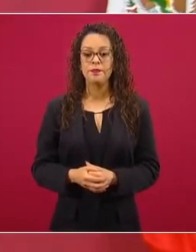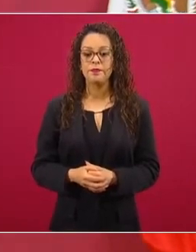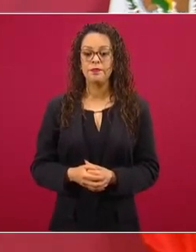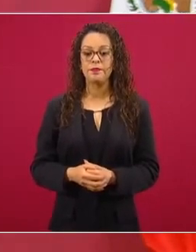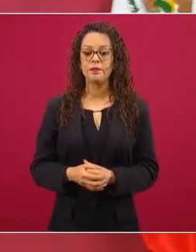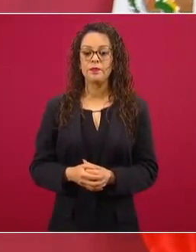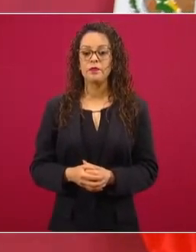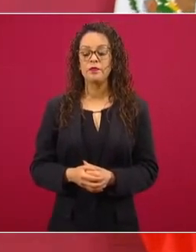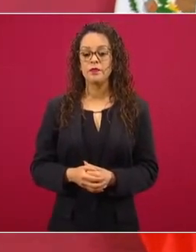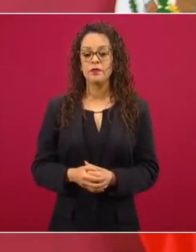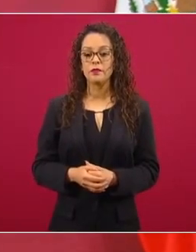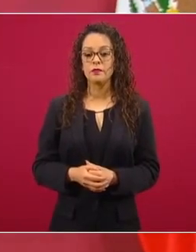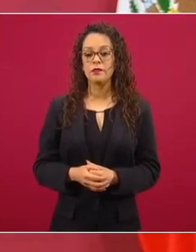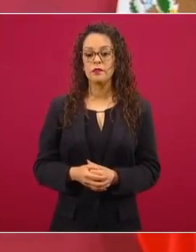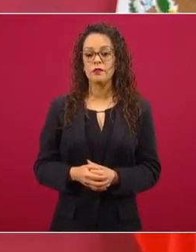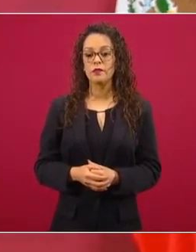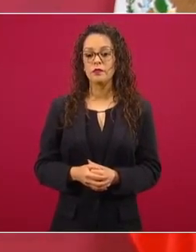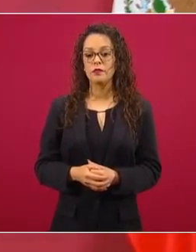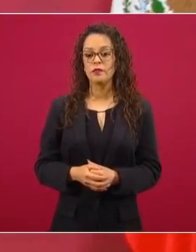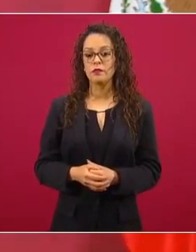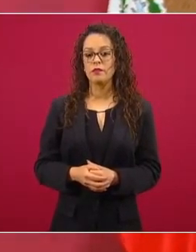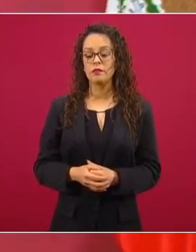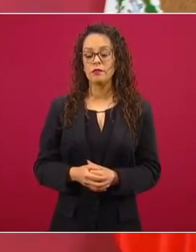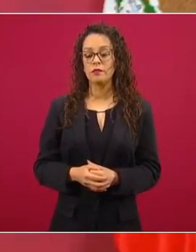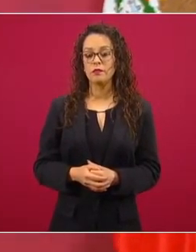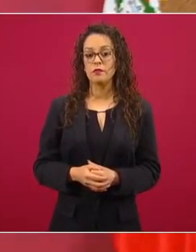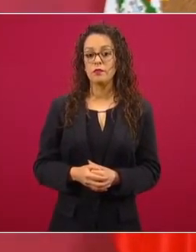complejo y